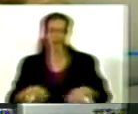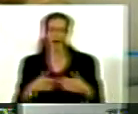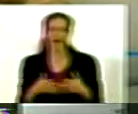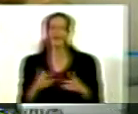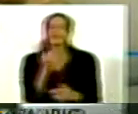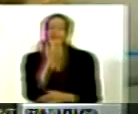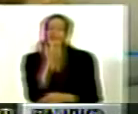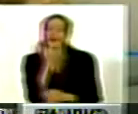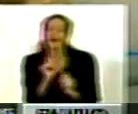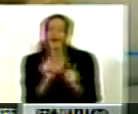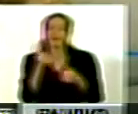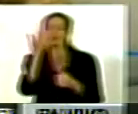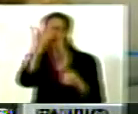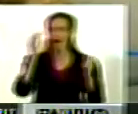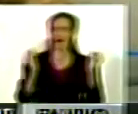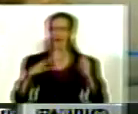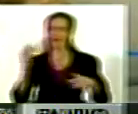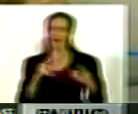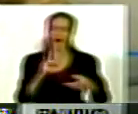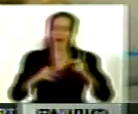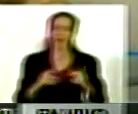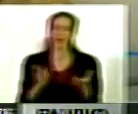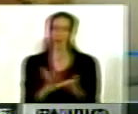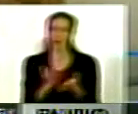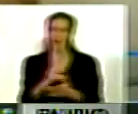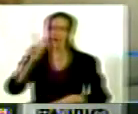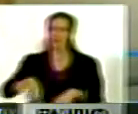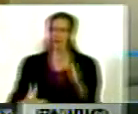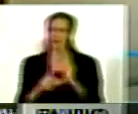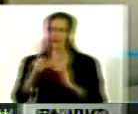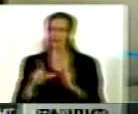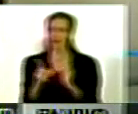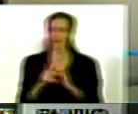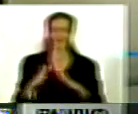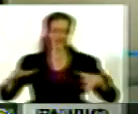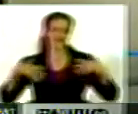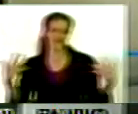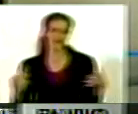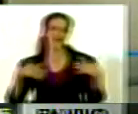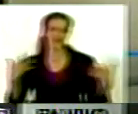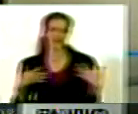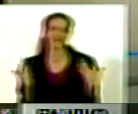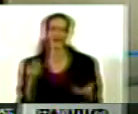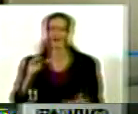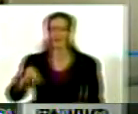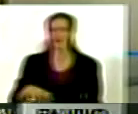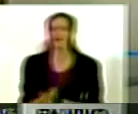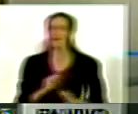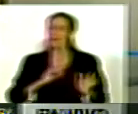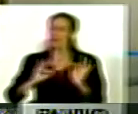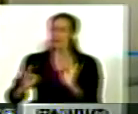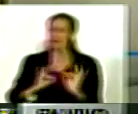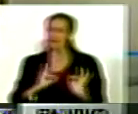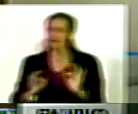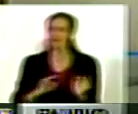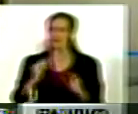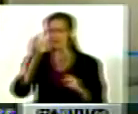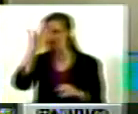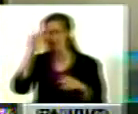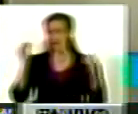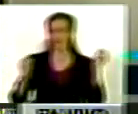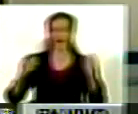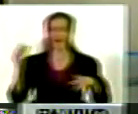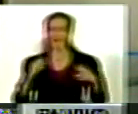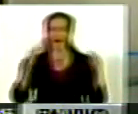carnaval. Ya de hecho en escuelas y liceos, bueno, se está disfrutando de los preparativos para la fiesta de